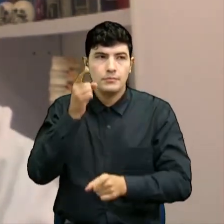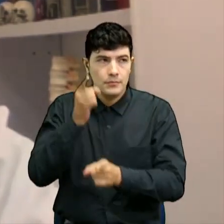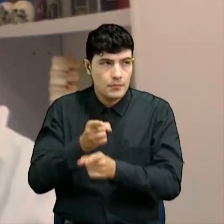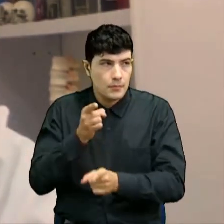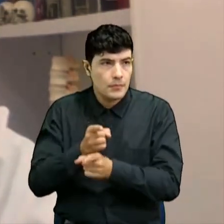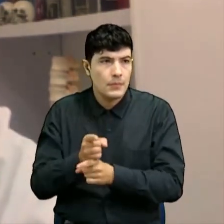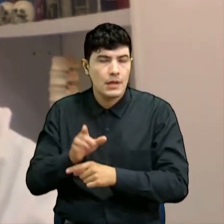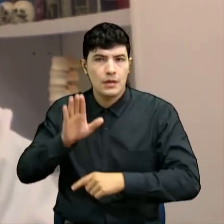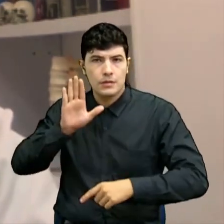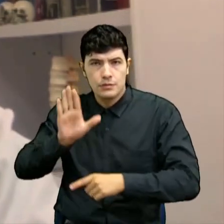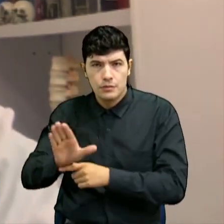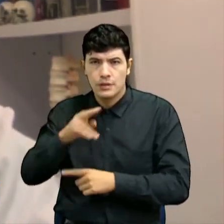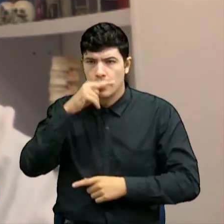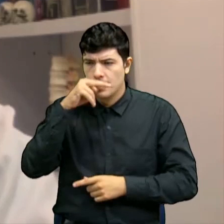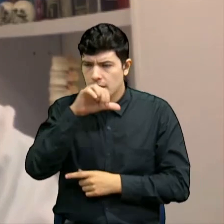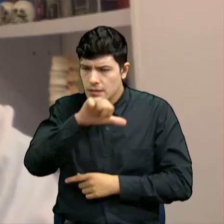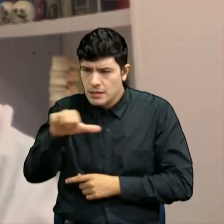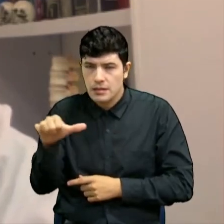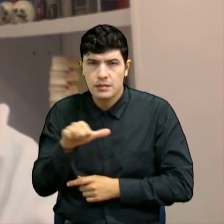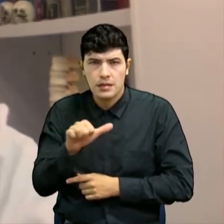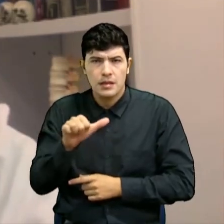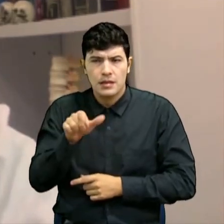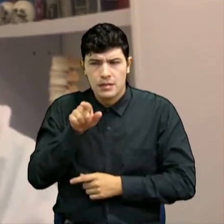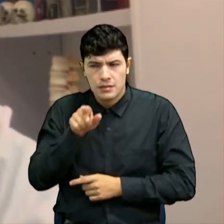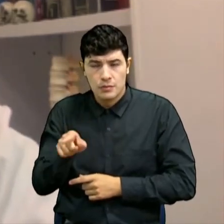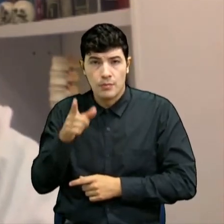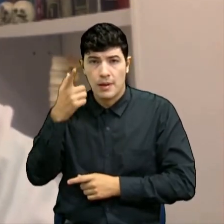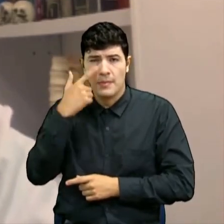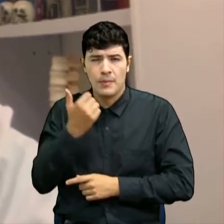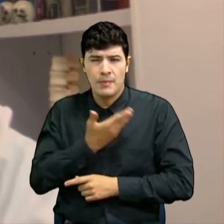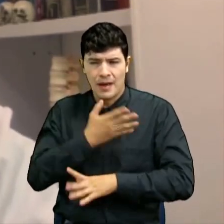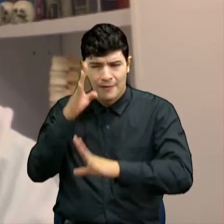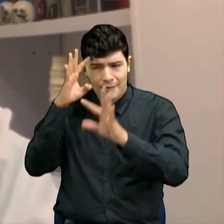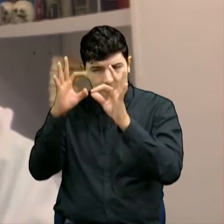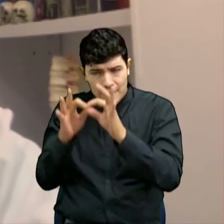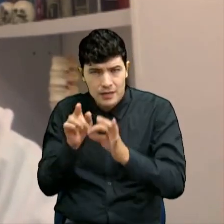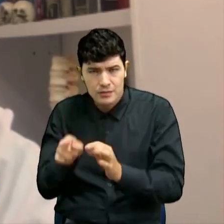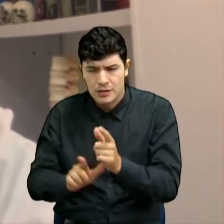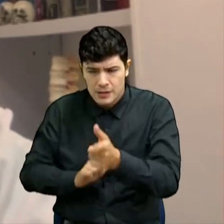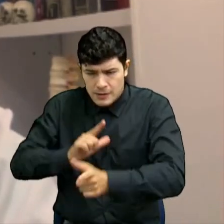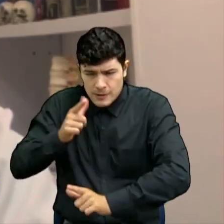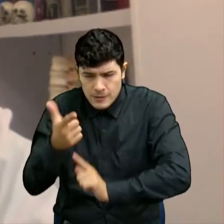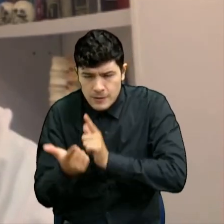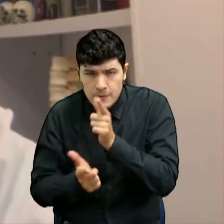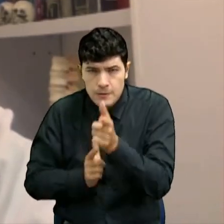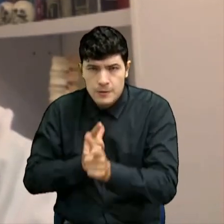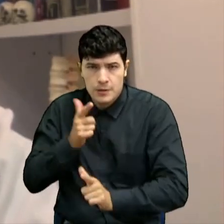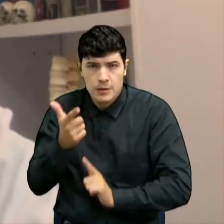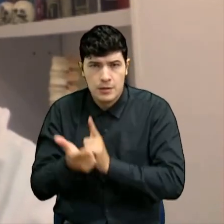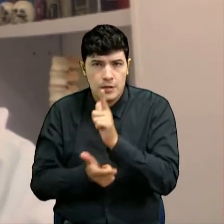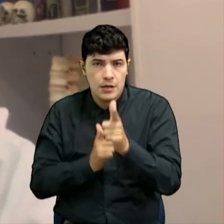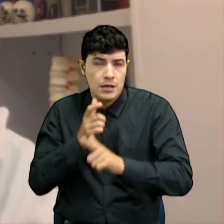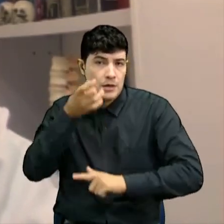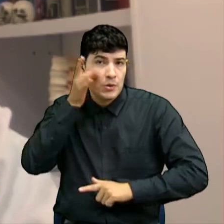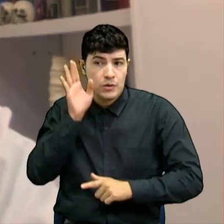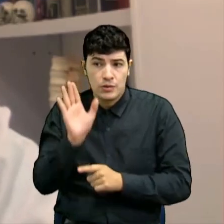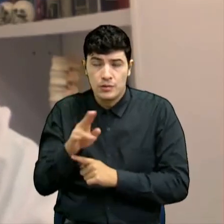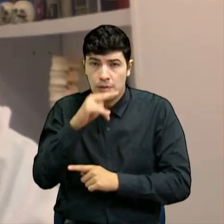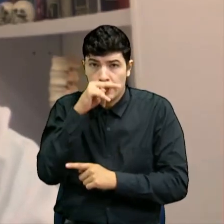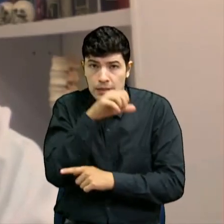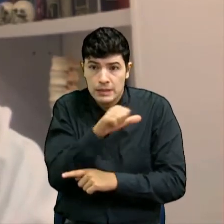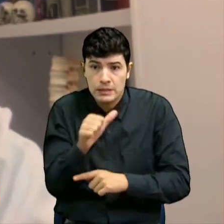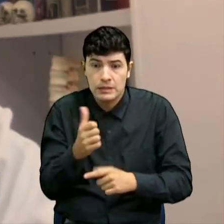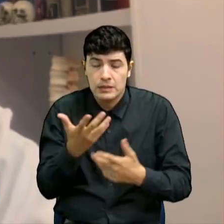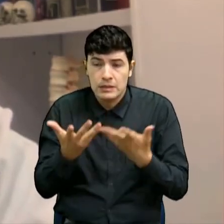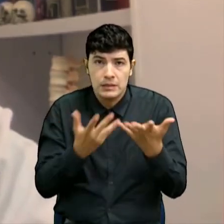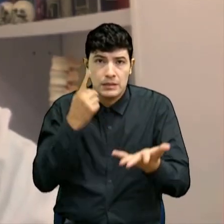cuando nace, como anécdota, le niegan las vacunas pensando que la niña podría morir durante las primeras horas, las